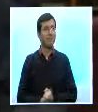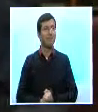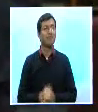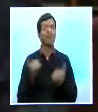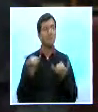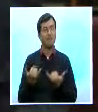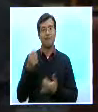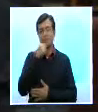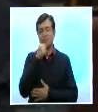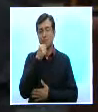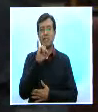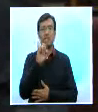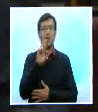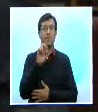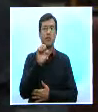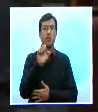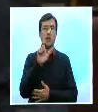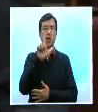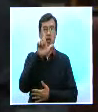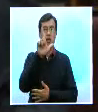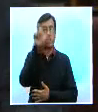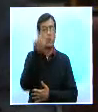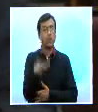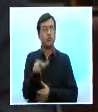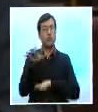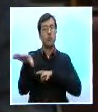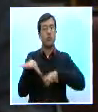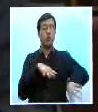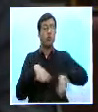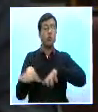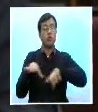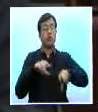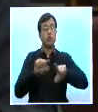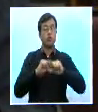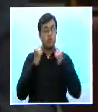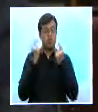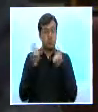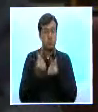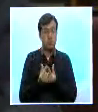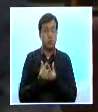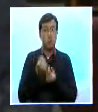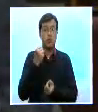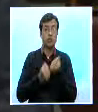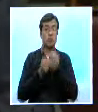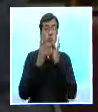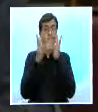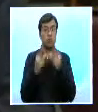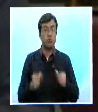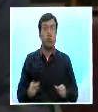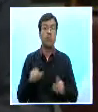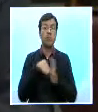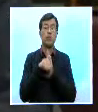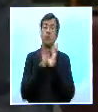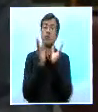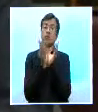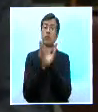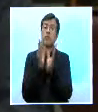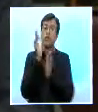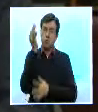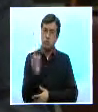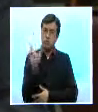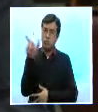despedir este diálogo con israel avilés quien es el coordinador de este grupo para la solución de la deuda campesina con el banco nacional de fomento nos ha